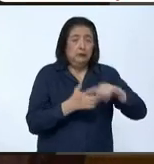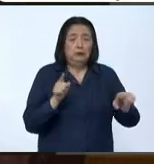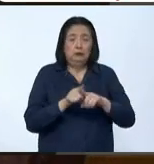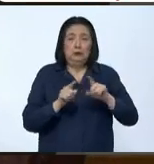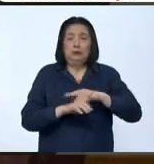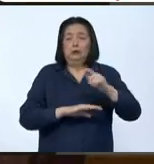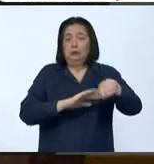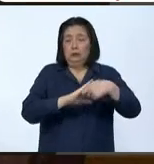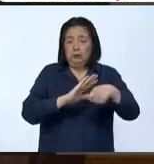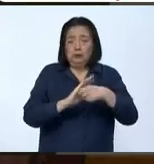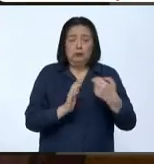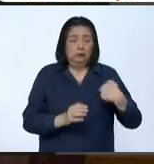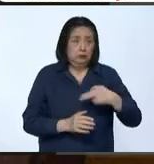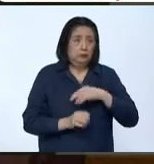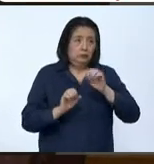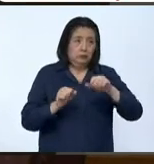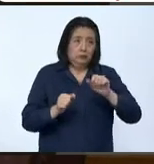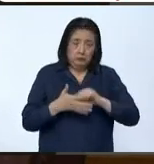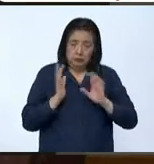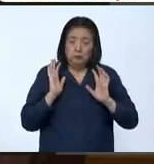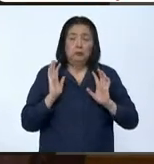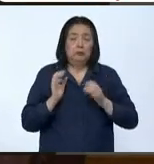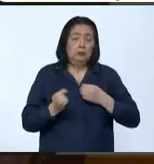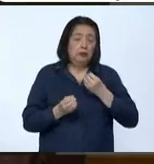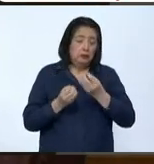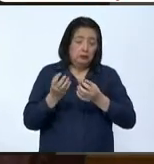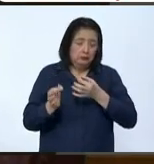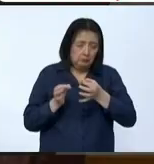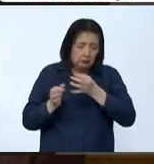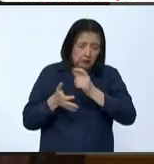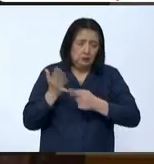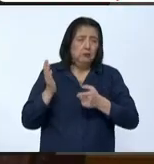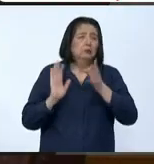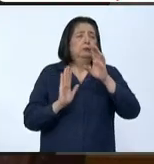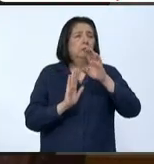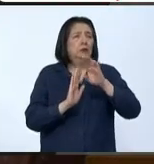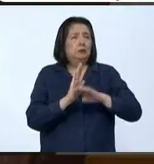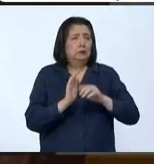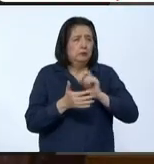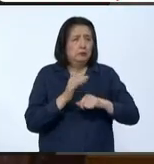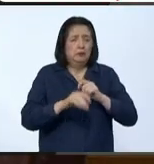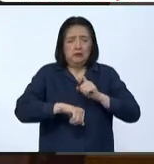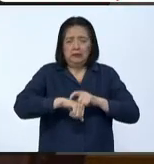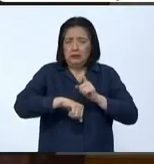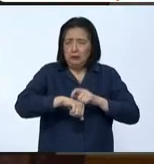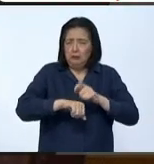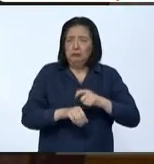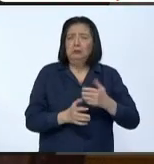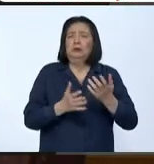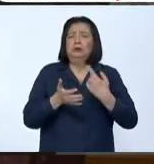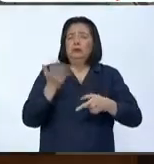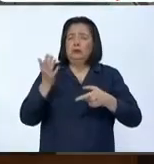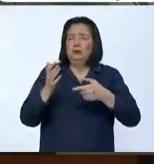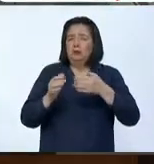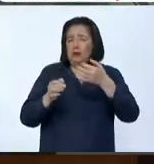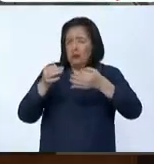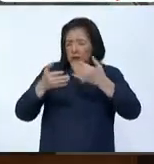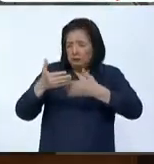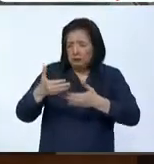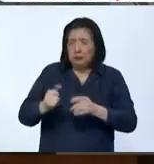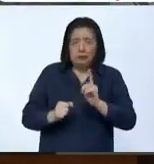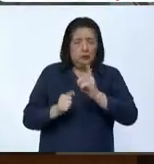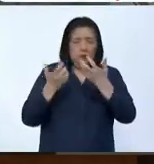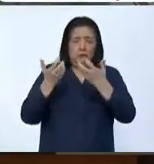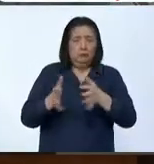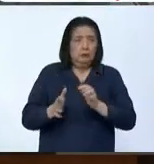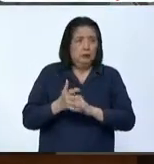hemos expresado nuestros reparos sobre la reducción inconveniente de los plazos de procedimiento a fin de que